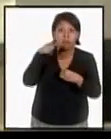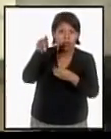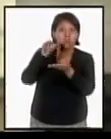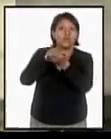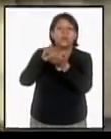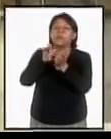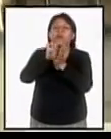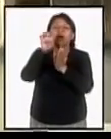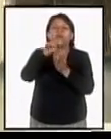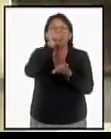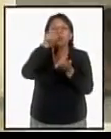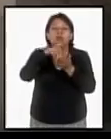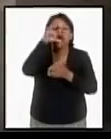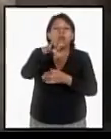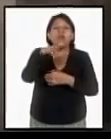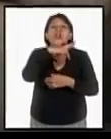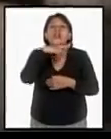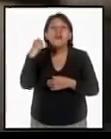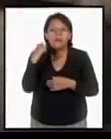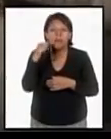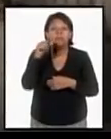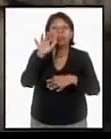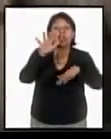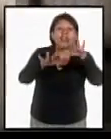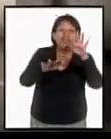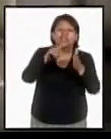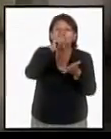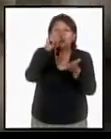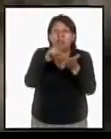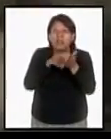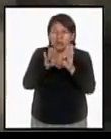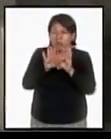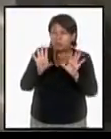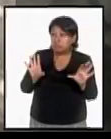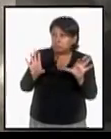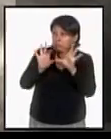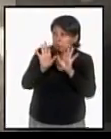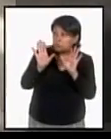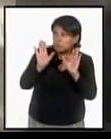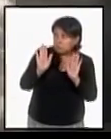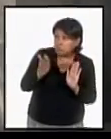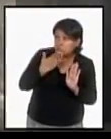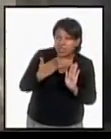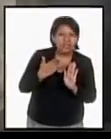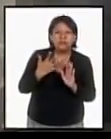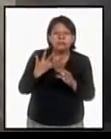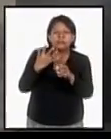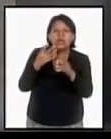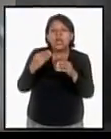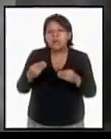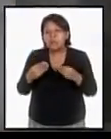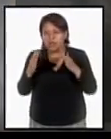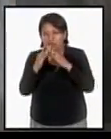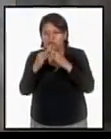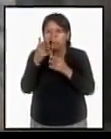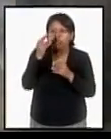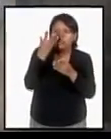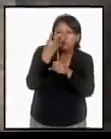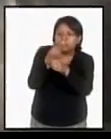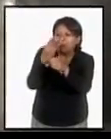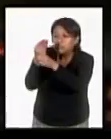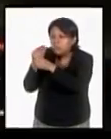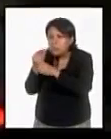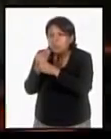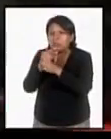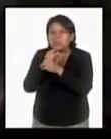ejemplo en la colonia Roma. Muchas veces en lugares poco propicios se han adaptado viviendas donde priva el hacinamiento. De acuerdo